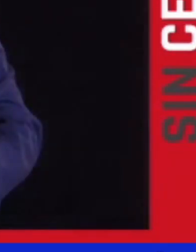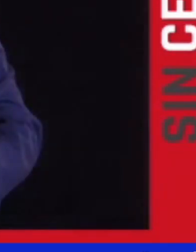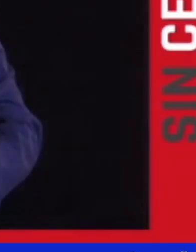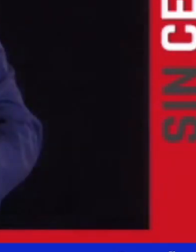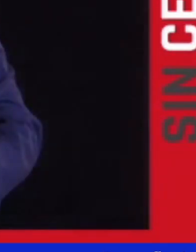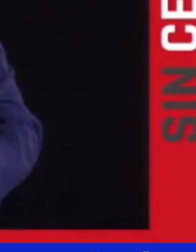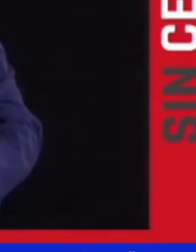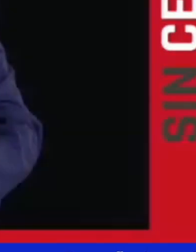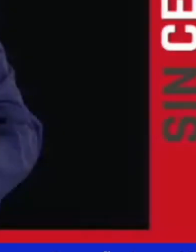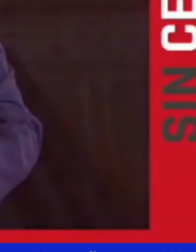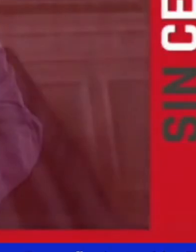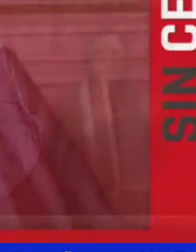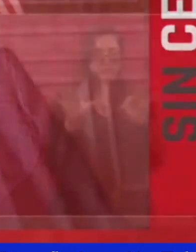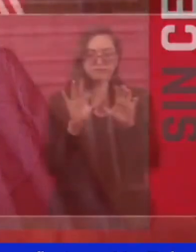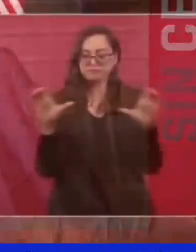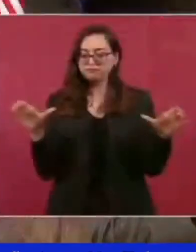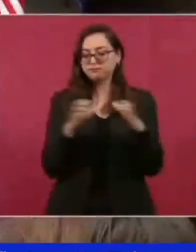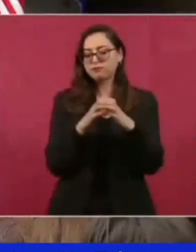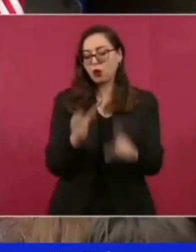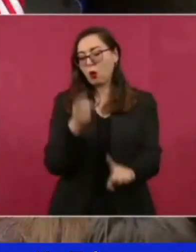esta, pues